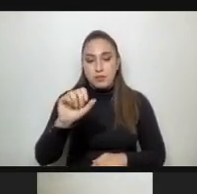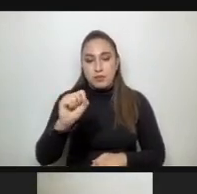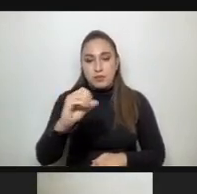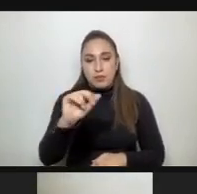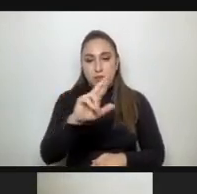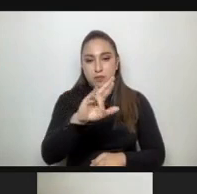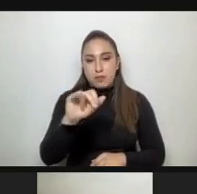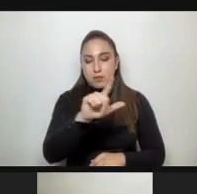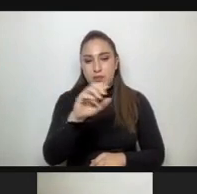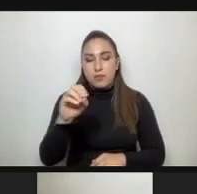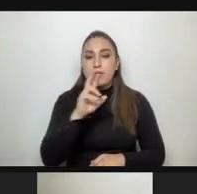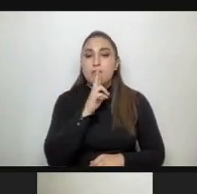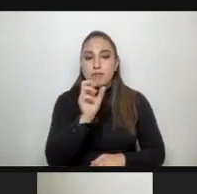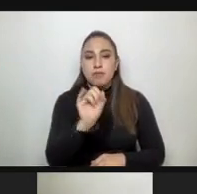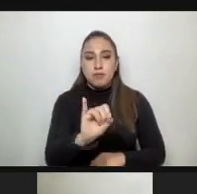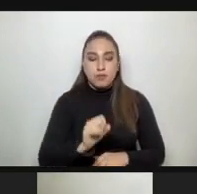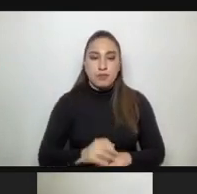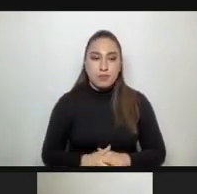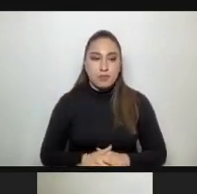González Carrillo, a favor.